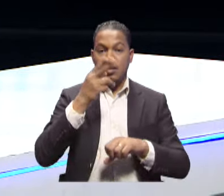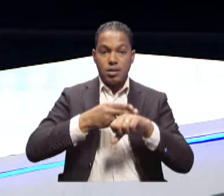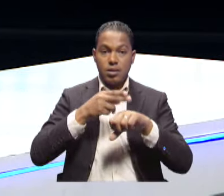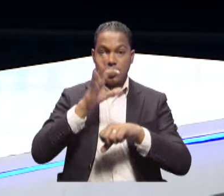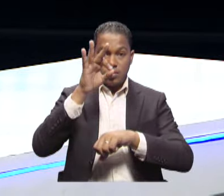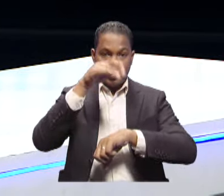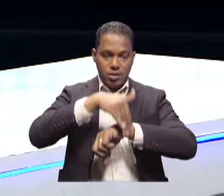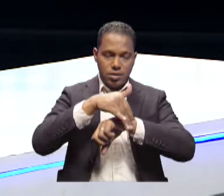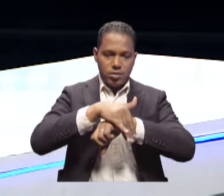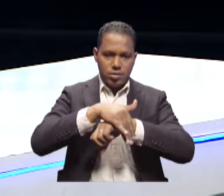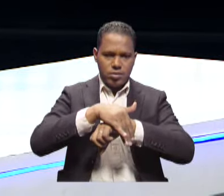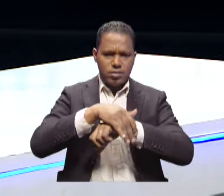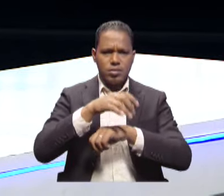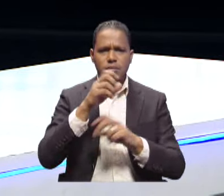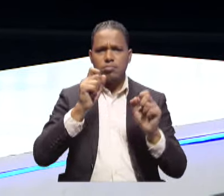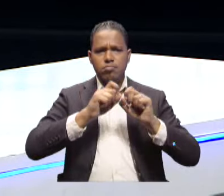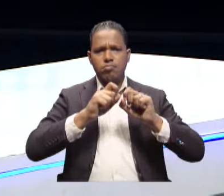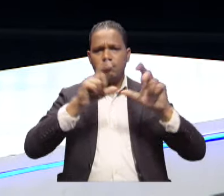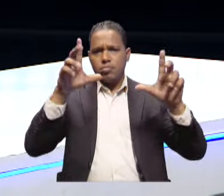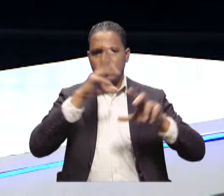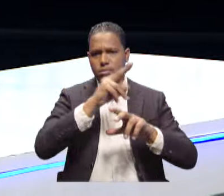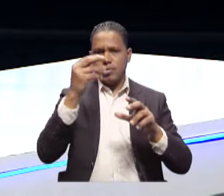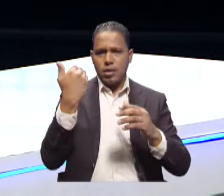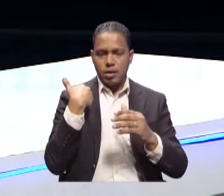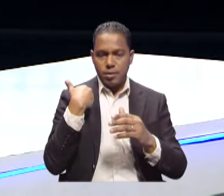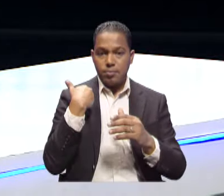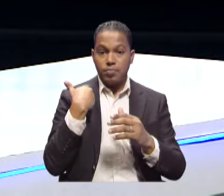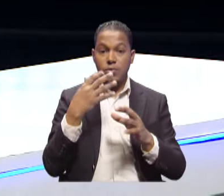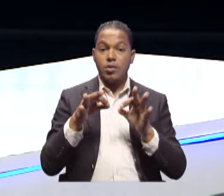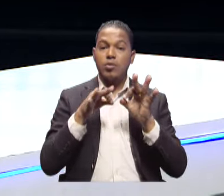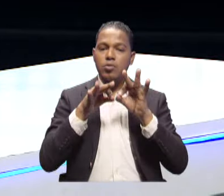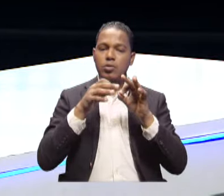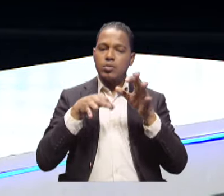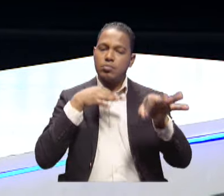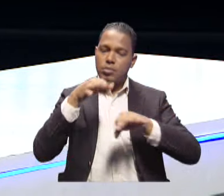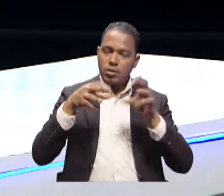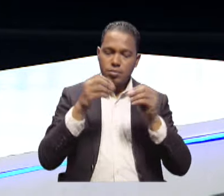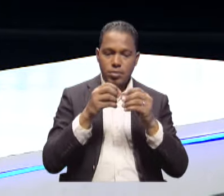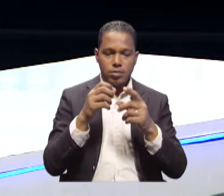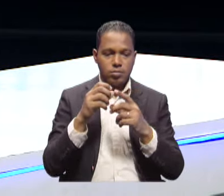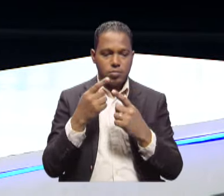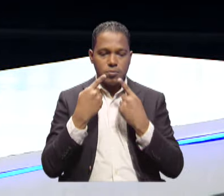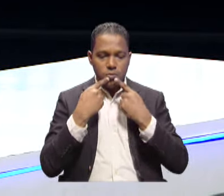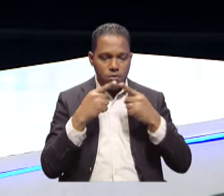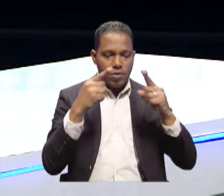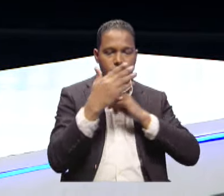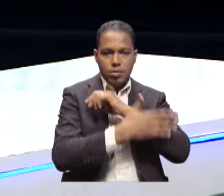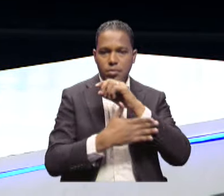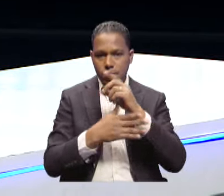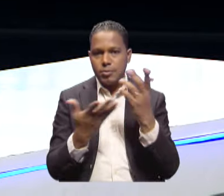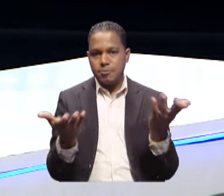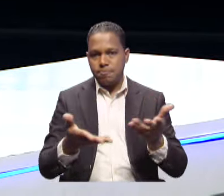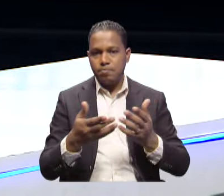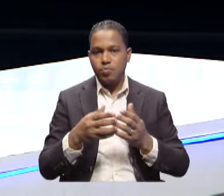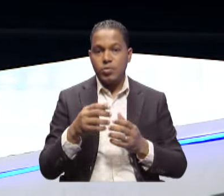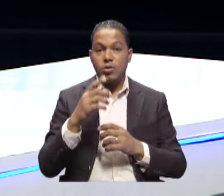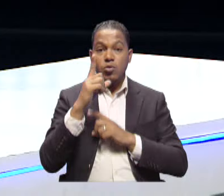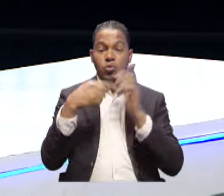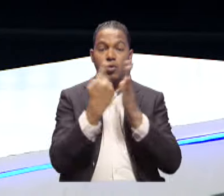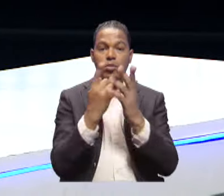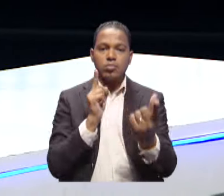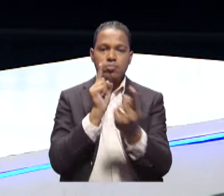y 9 de la noche emisiones de Central de noticias donde continuamos ampliando la realidad noticiosa de todo el país en una hora nos volvemos a